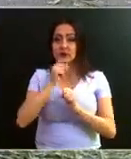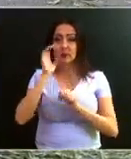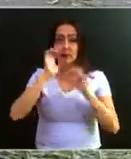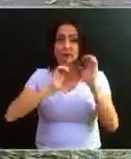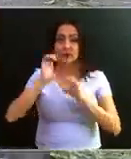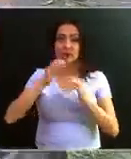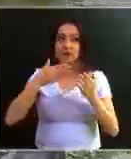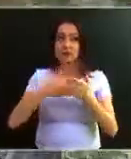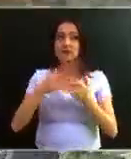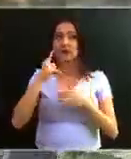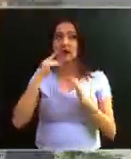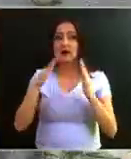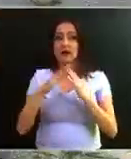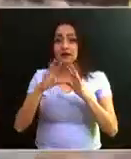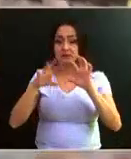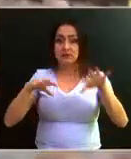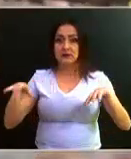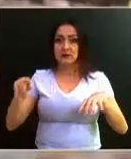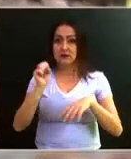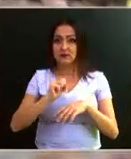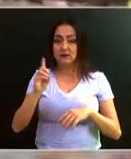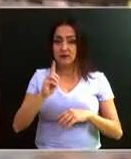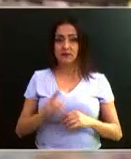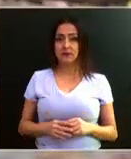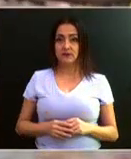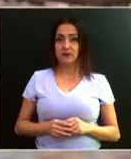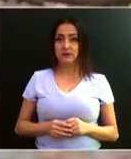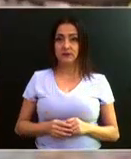de los daños en viviendas y locales este fin de semana.